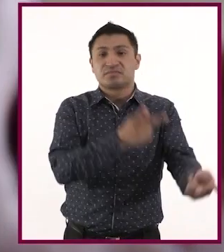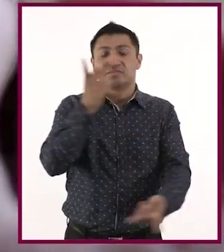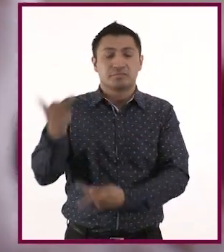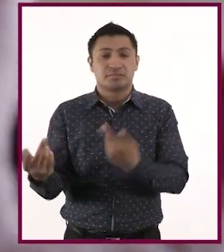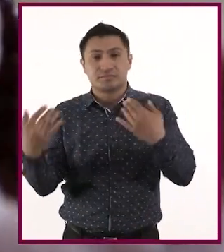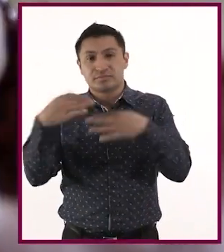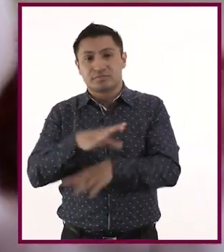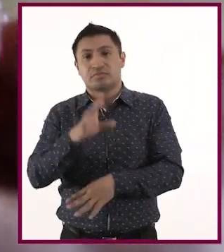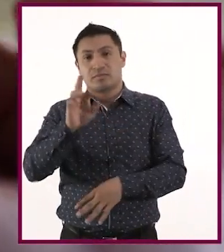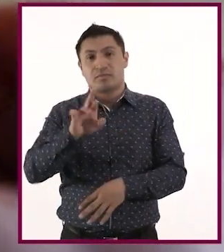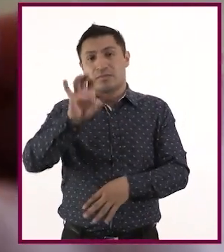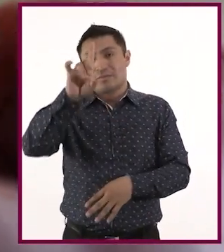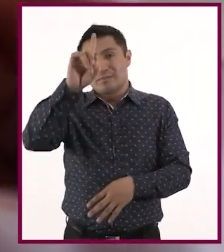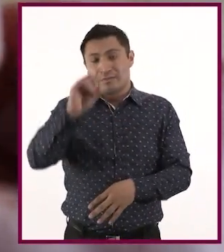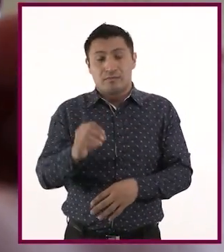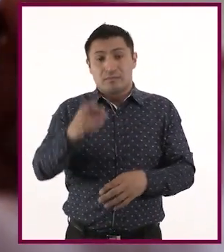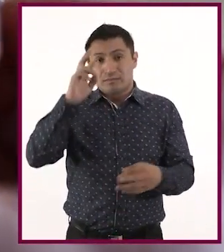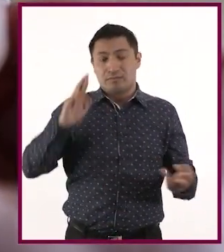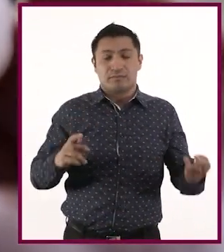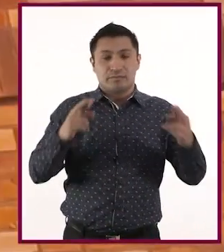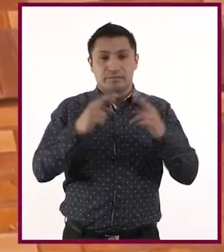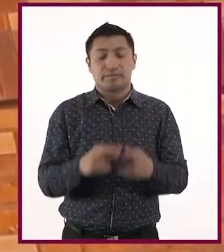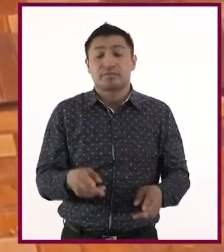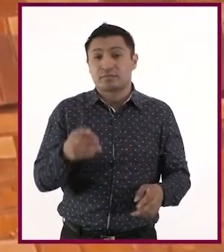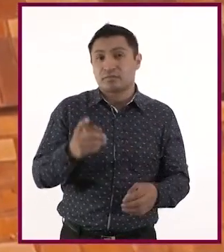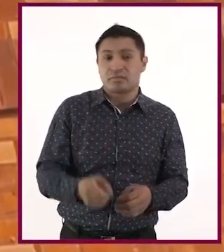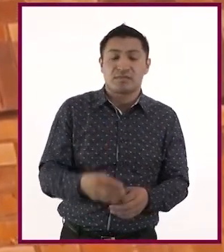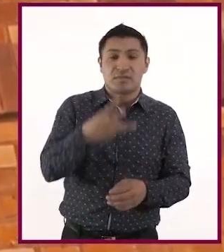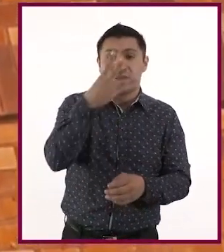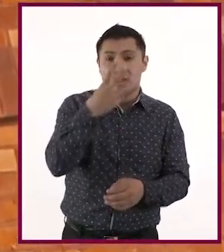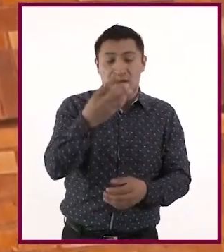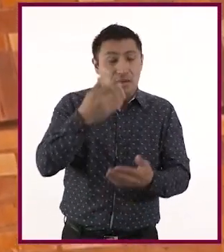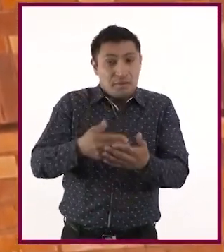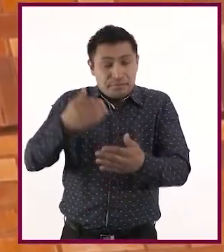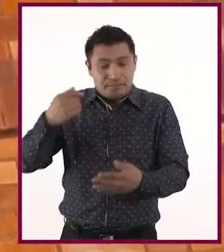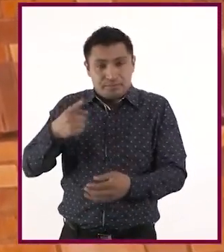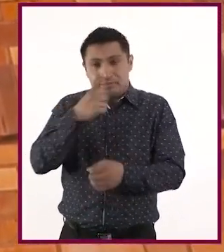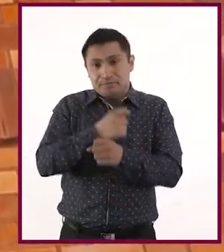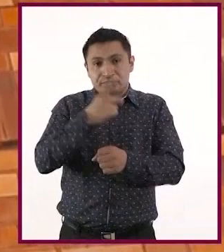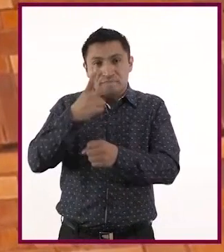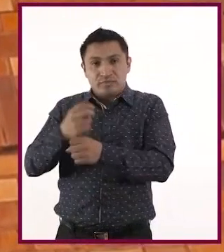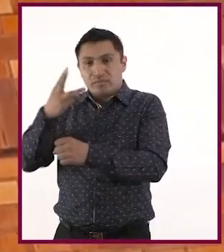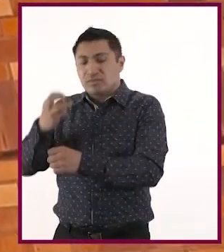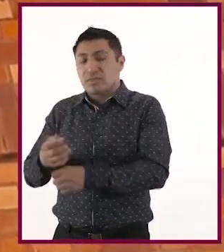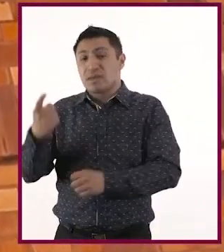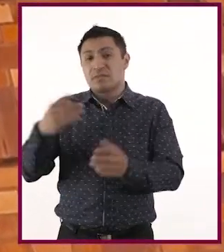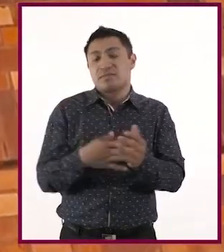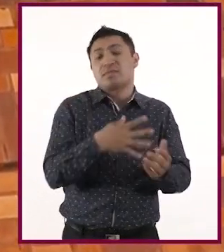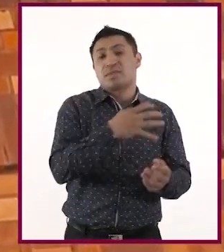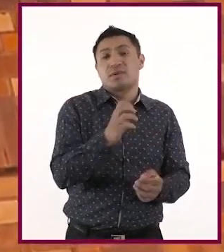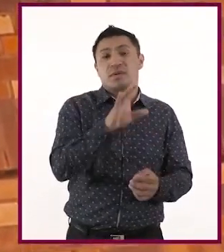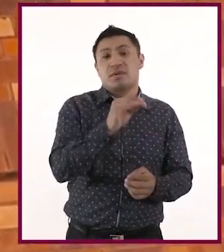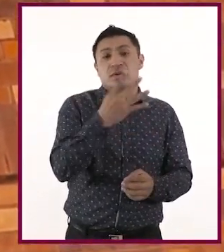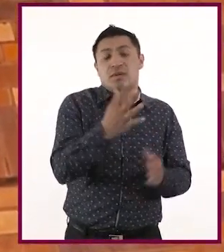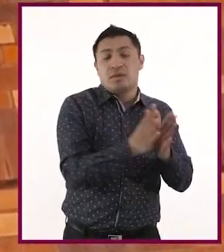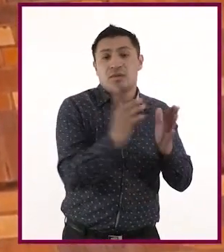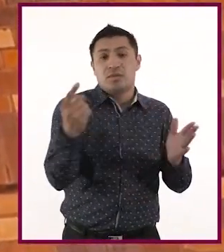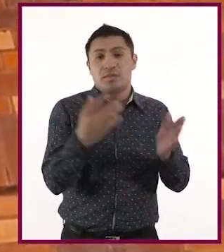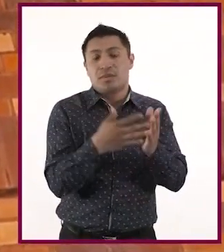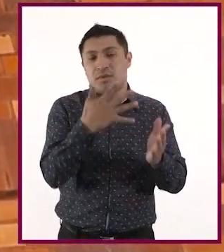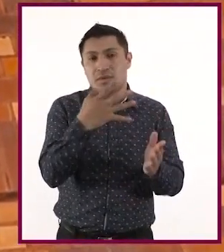el credo religioso. Los primeros tres censos de población de 1895 a